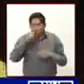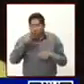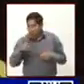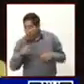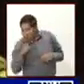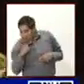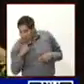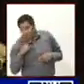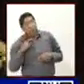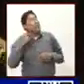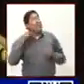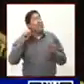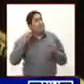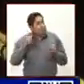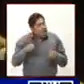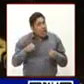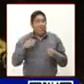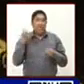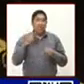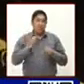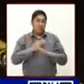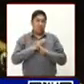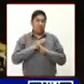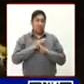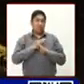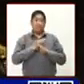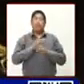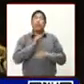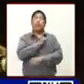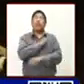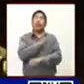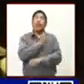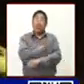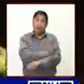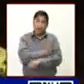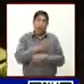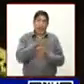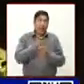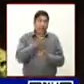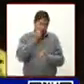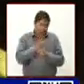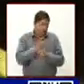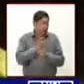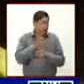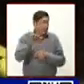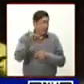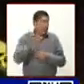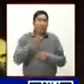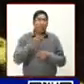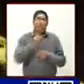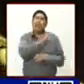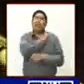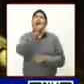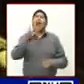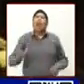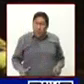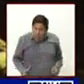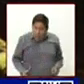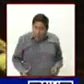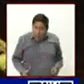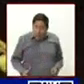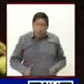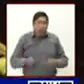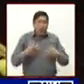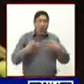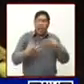curiosas lo pueden hacer siempre y cuando existe un respaldo por parte de las autoridades y estamos justamente eh con miembros de la alcaldía con un miembro